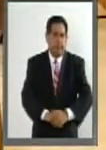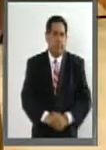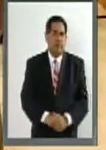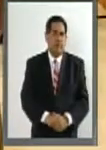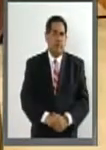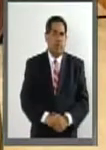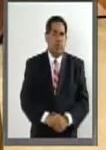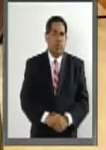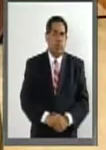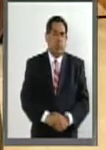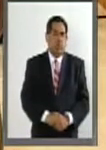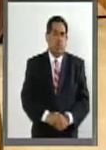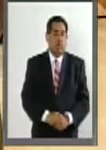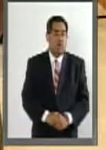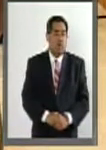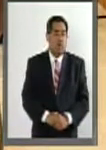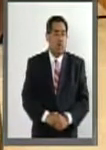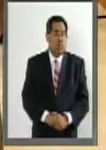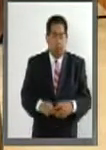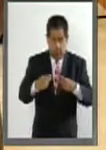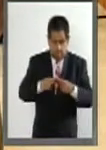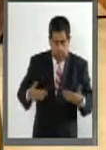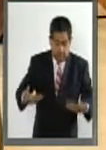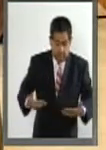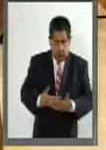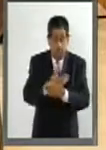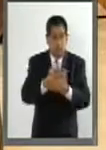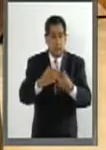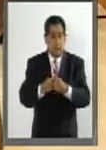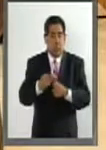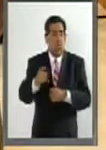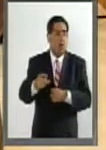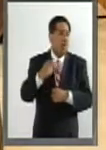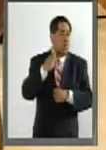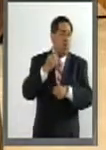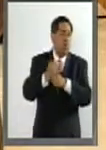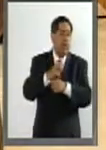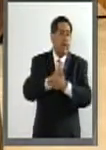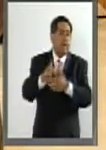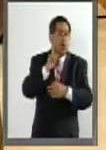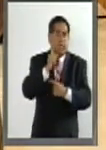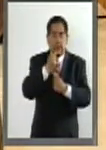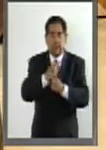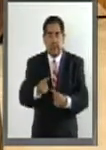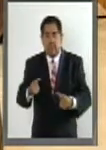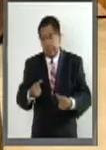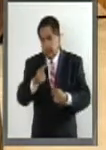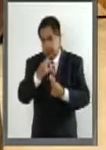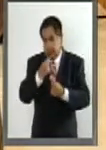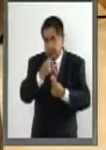El ciudadano y la Procuraduría de los Derechos de las Niñas,